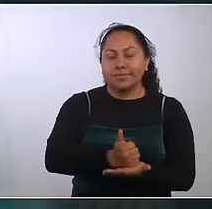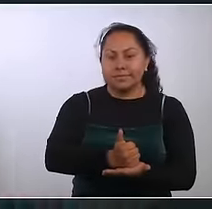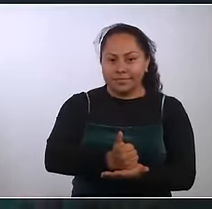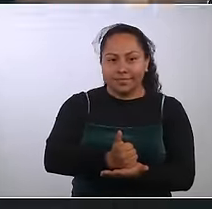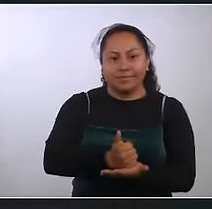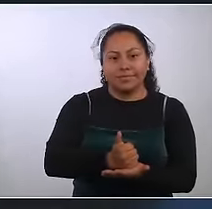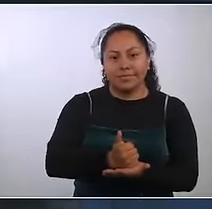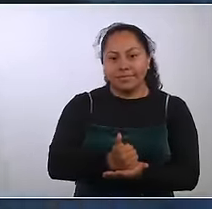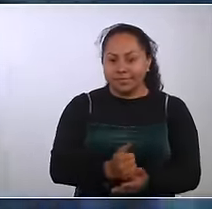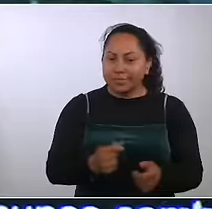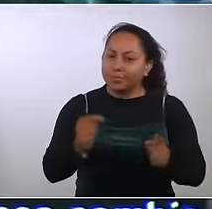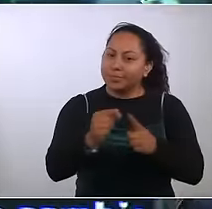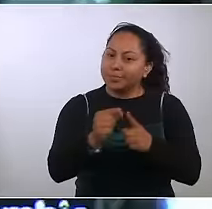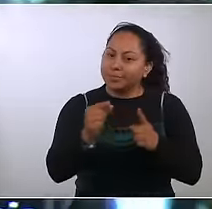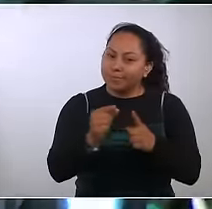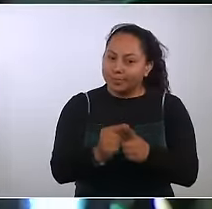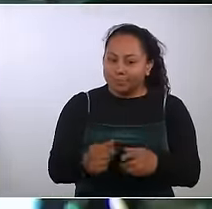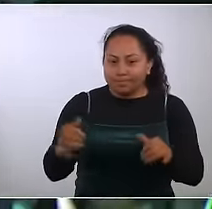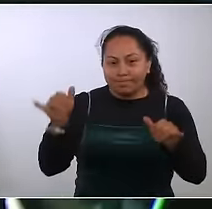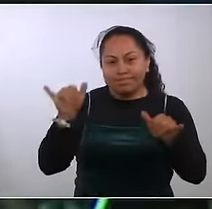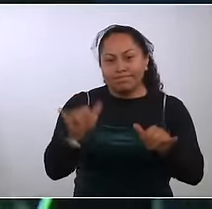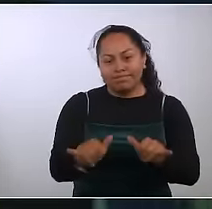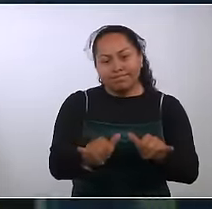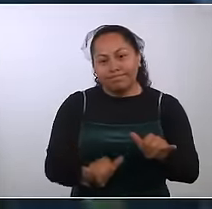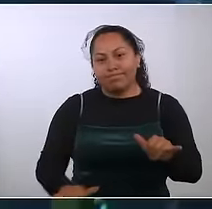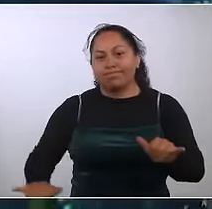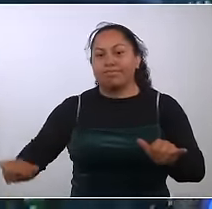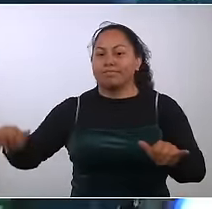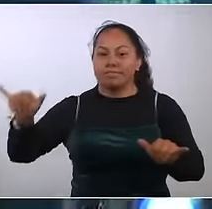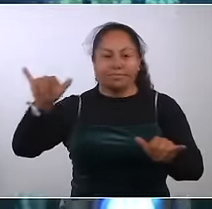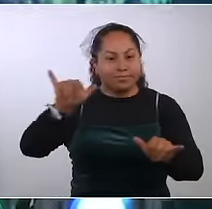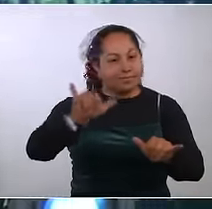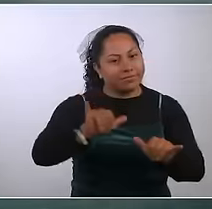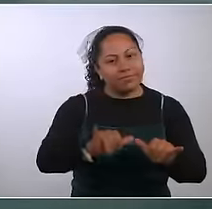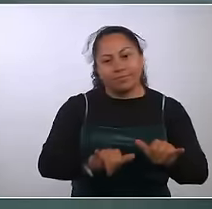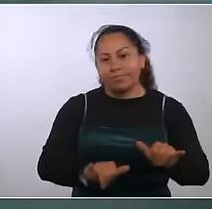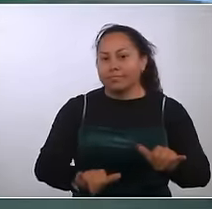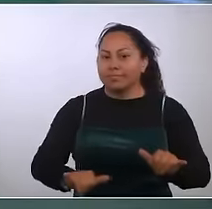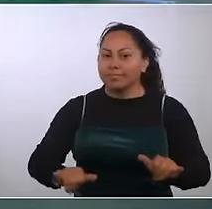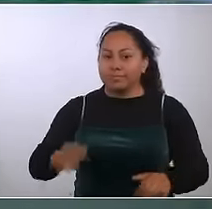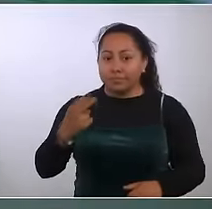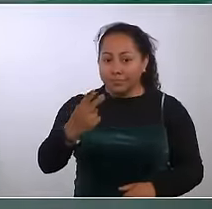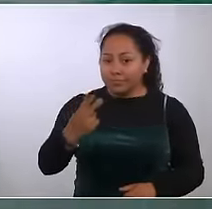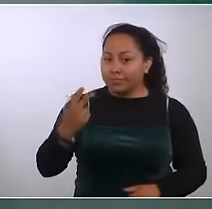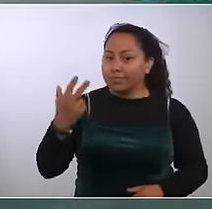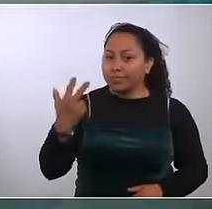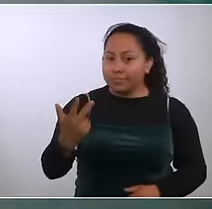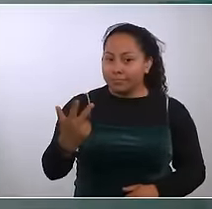Thank you.